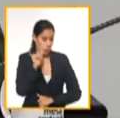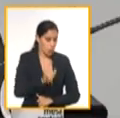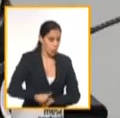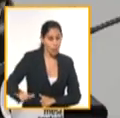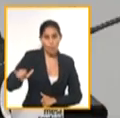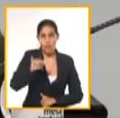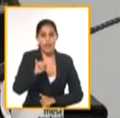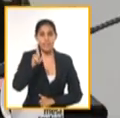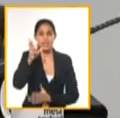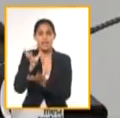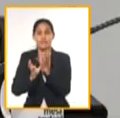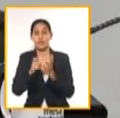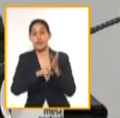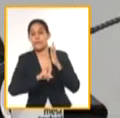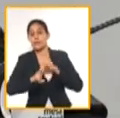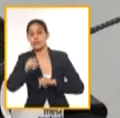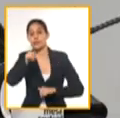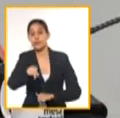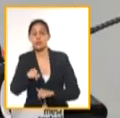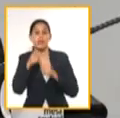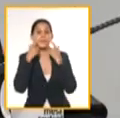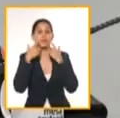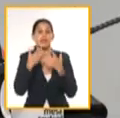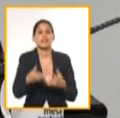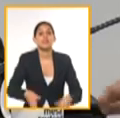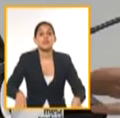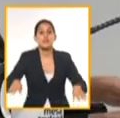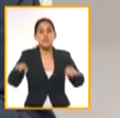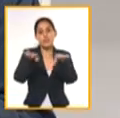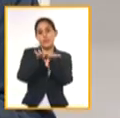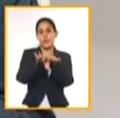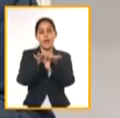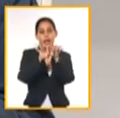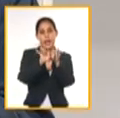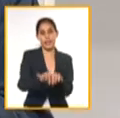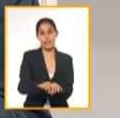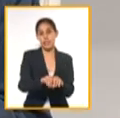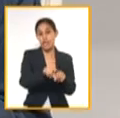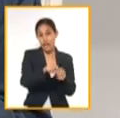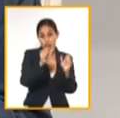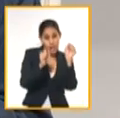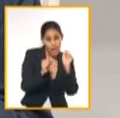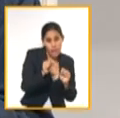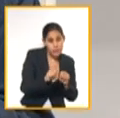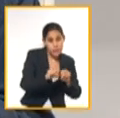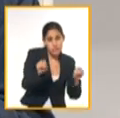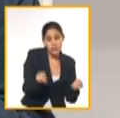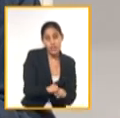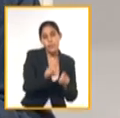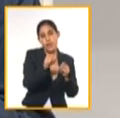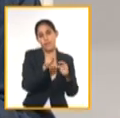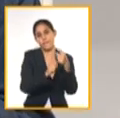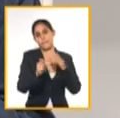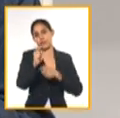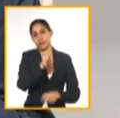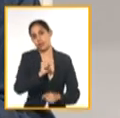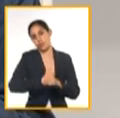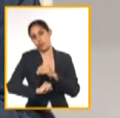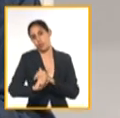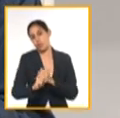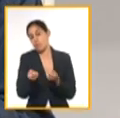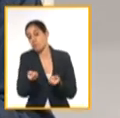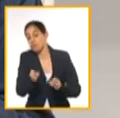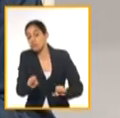todo el sistema, por ser ese punto de equilibrio en el centro de la nación. Sí, las unidades de Cienfuegos son las unidades que regulan la frecuencia en el sistema. Son capaces de llevar la